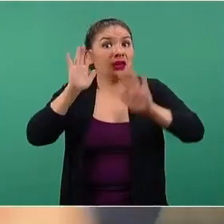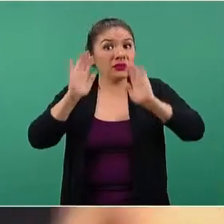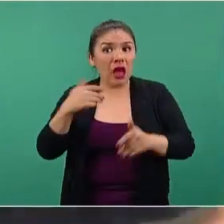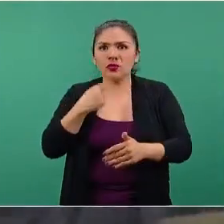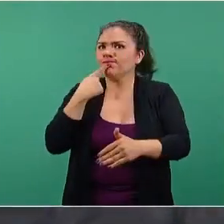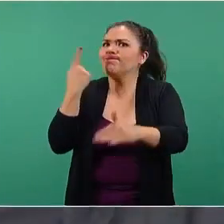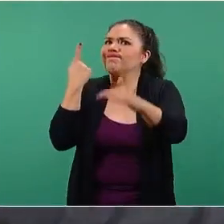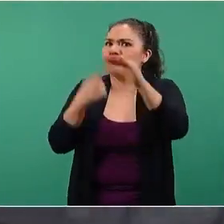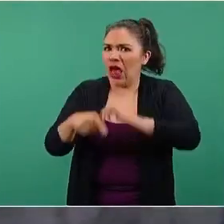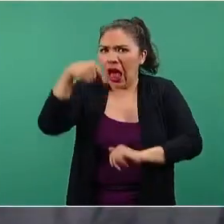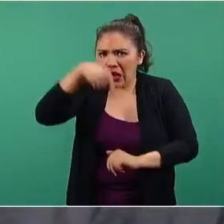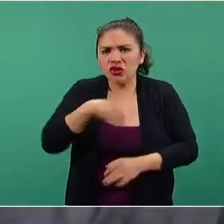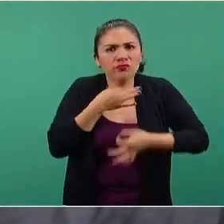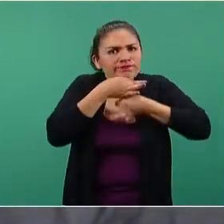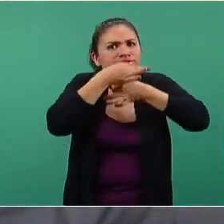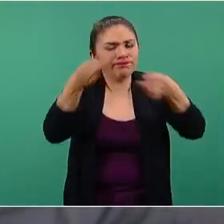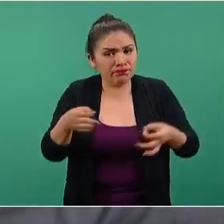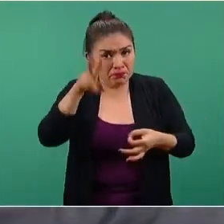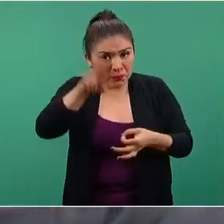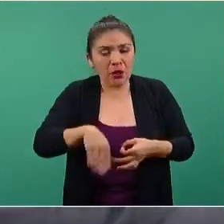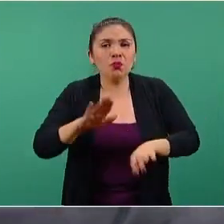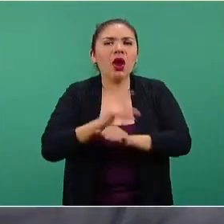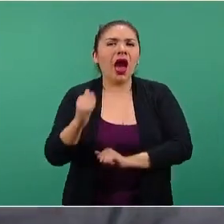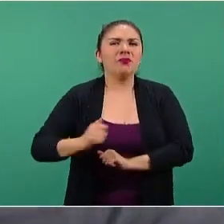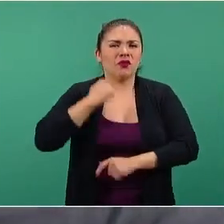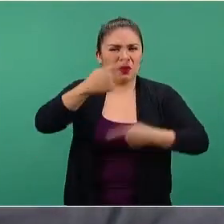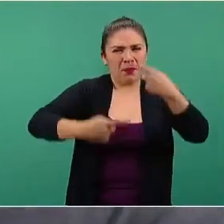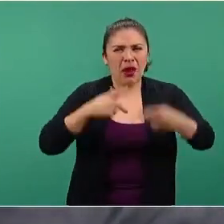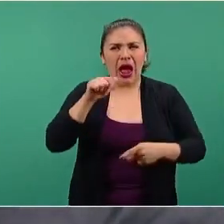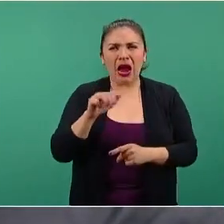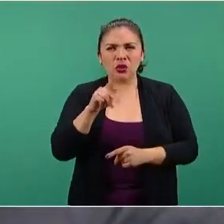denunciamos nosotros aquí, aprovechando la pregunta de Arturo